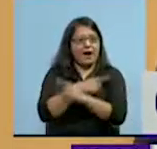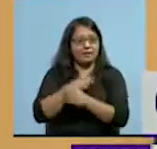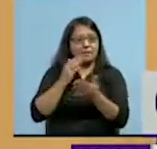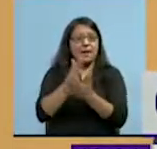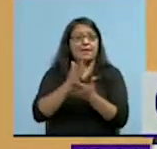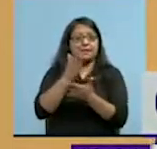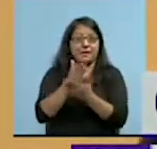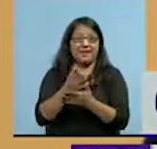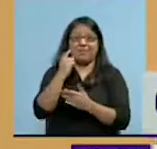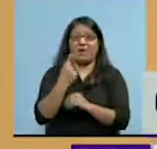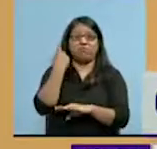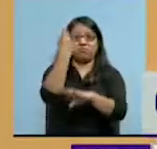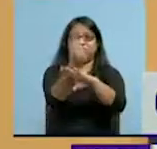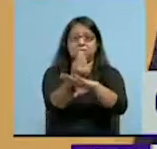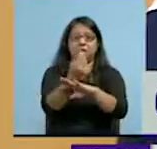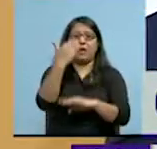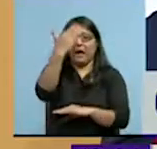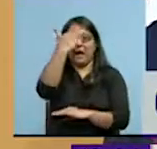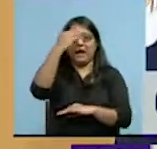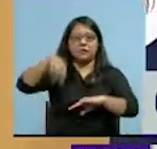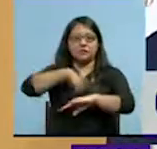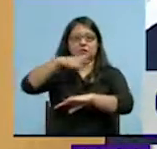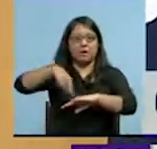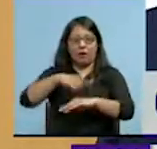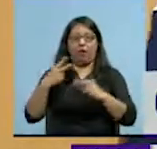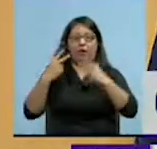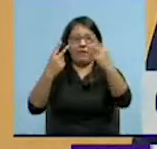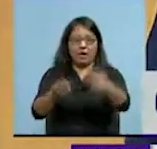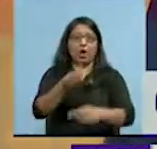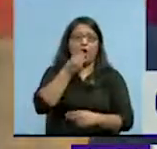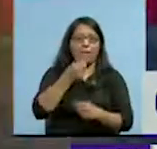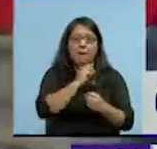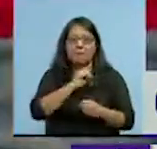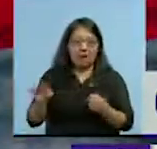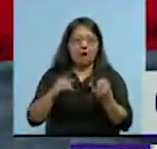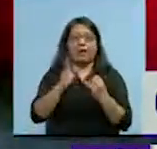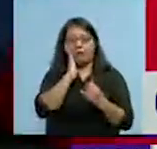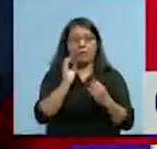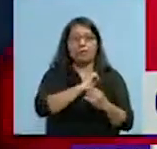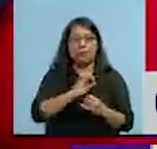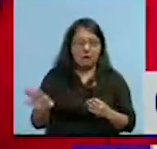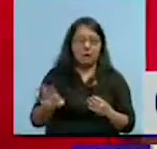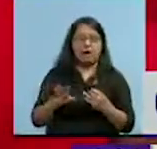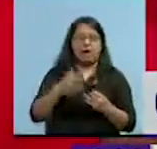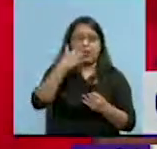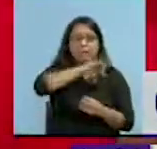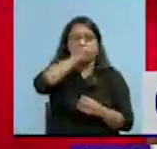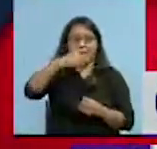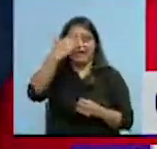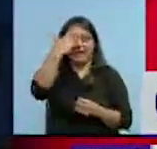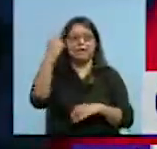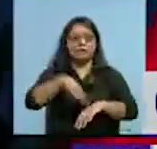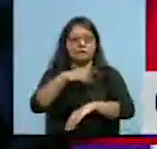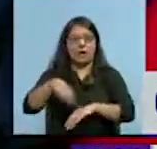porque hay que estar no viajando 15 horas dormir mal comer mal volver esas otras 15 horas verdad que era todo un tema